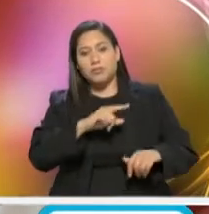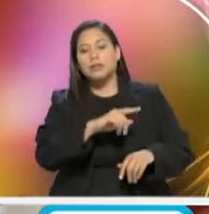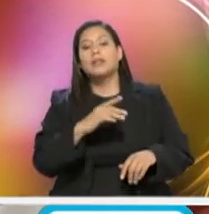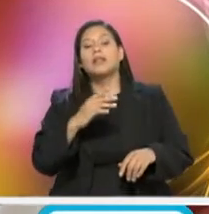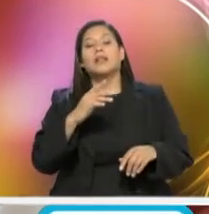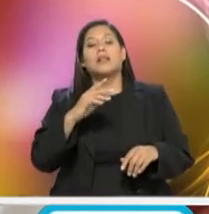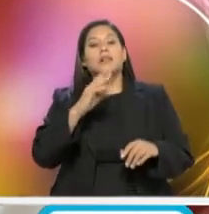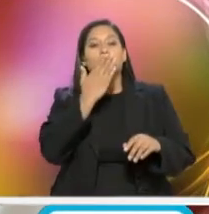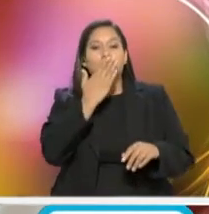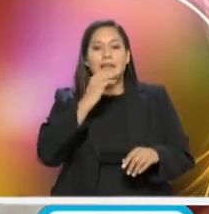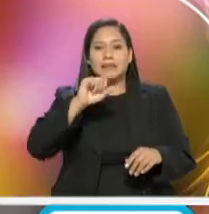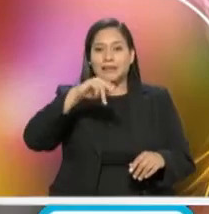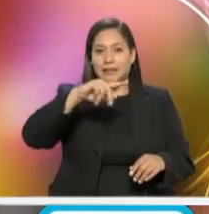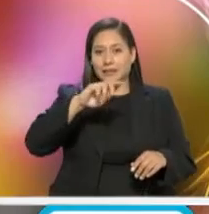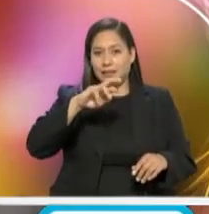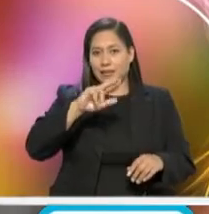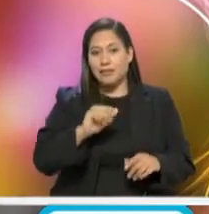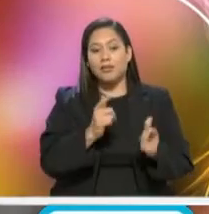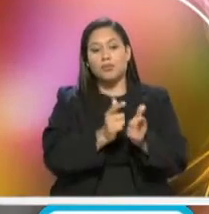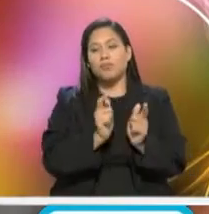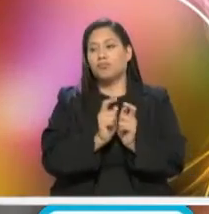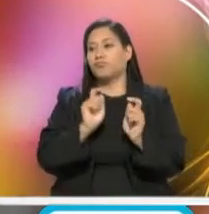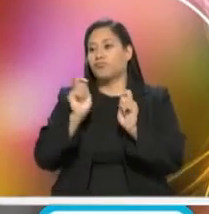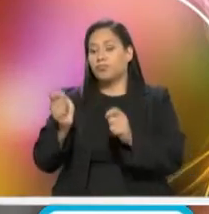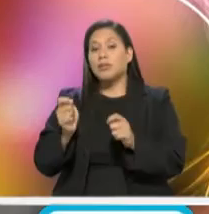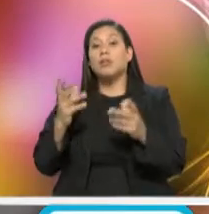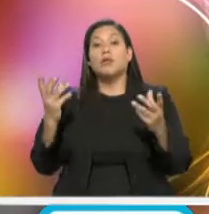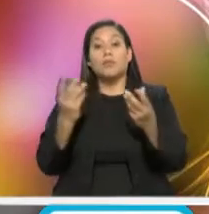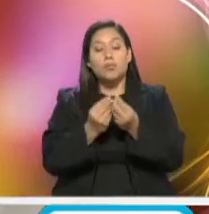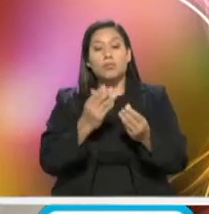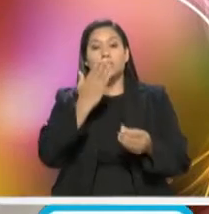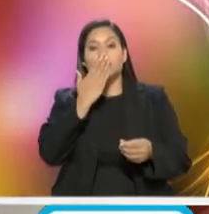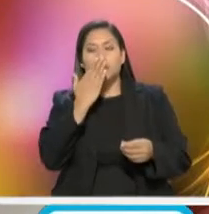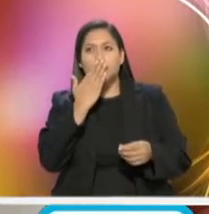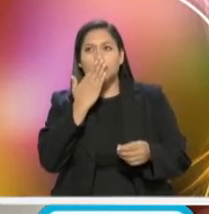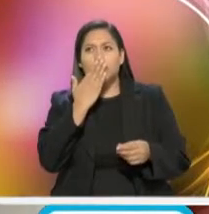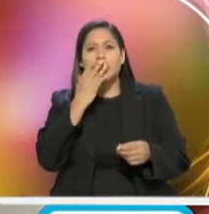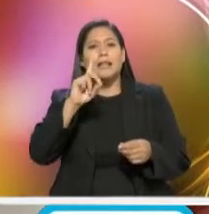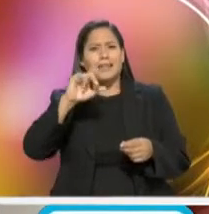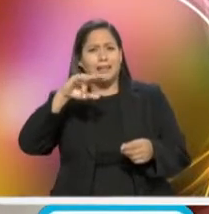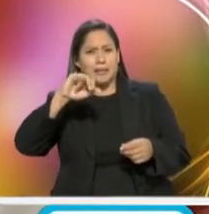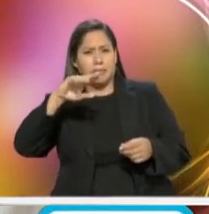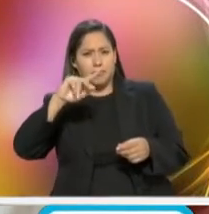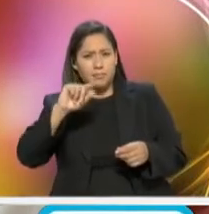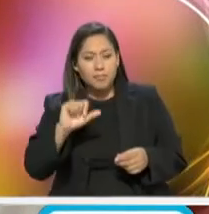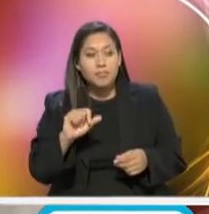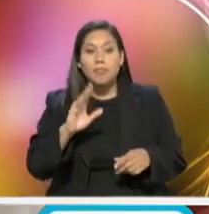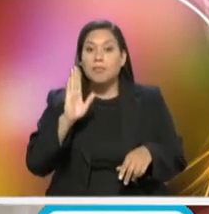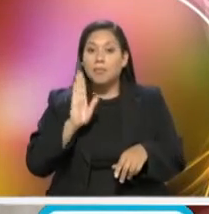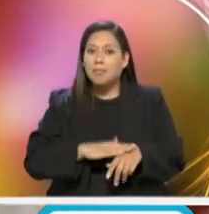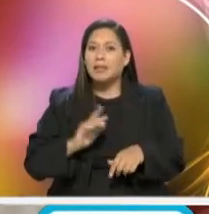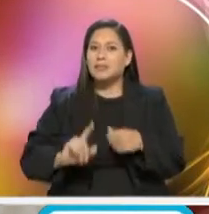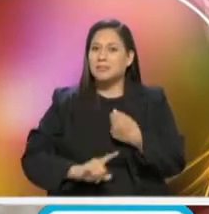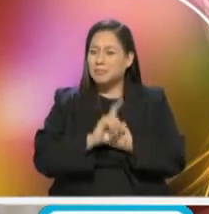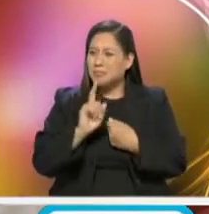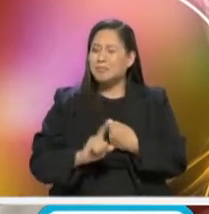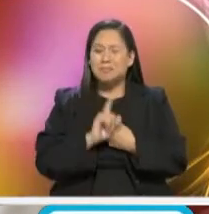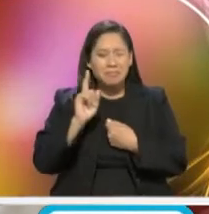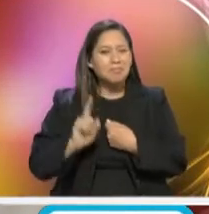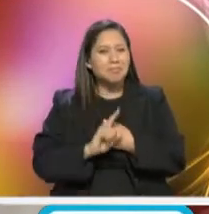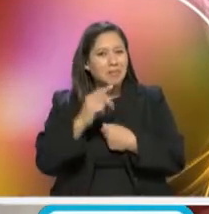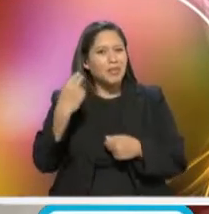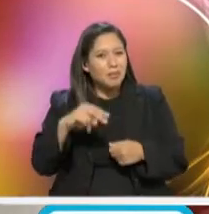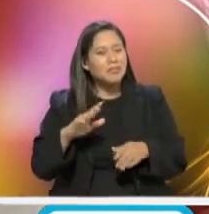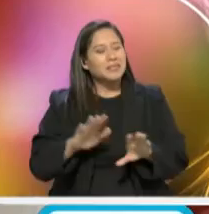Santanera, dejando esta agrupación, quien junto con la Sonora, la Dinamita, son los que más problemas de identidad han tenido,